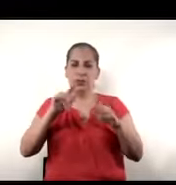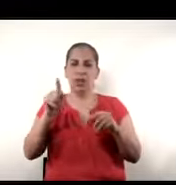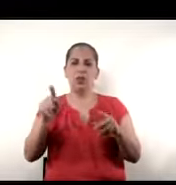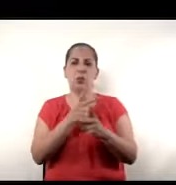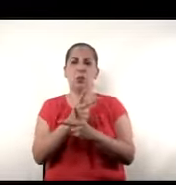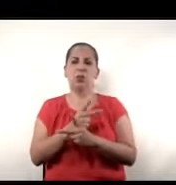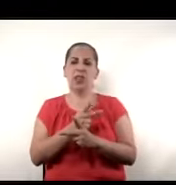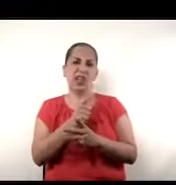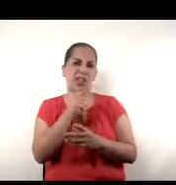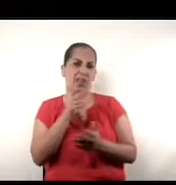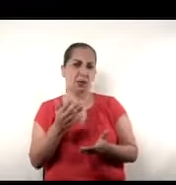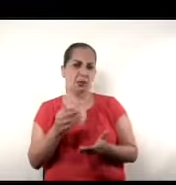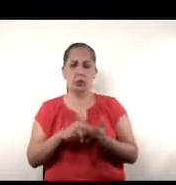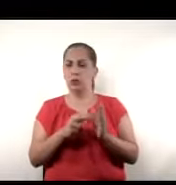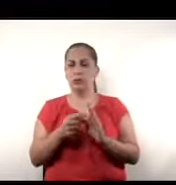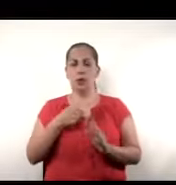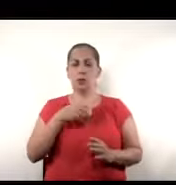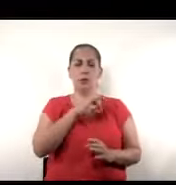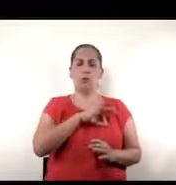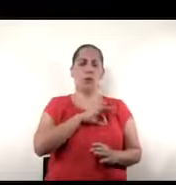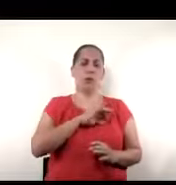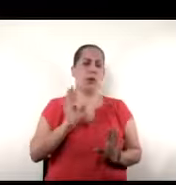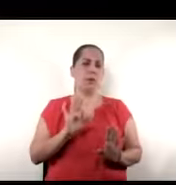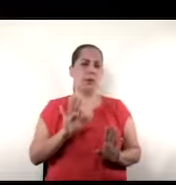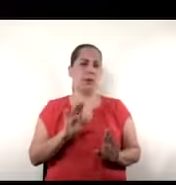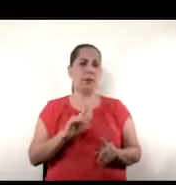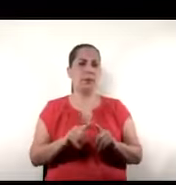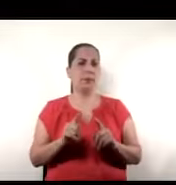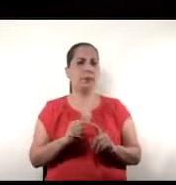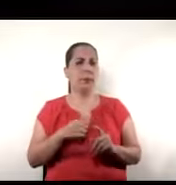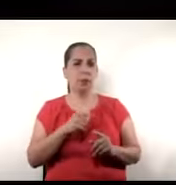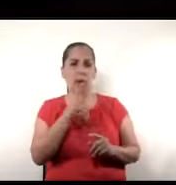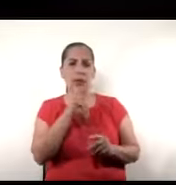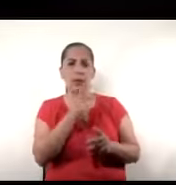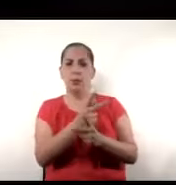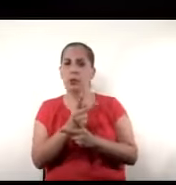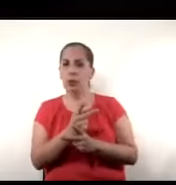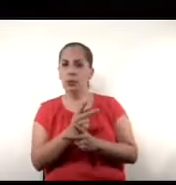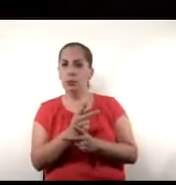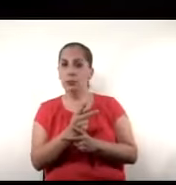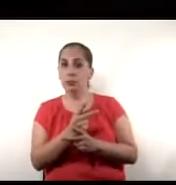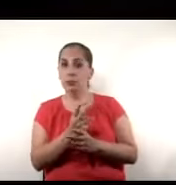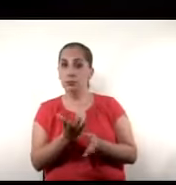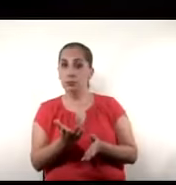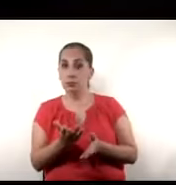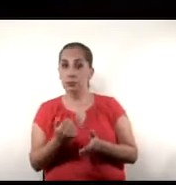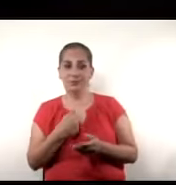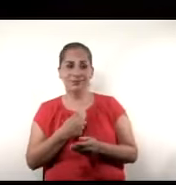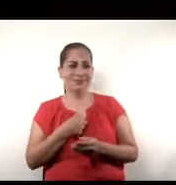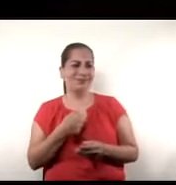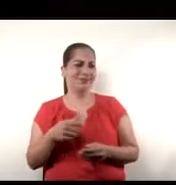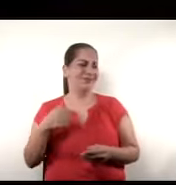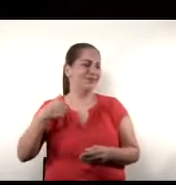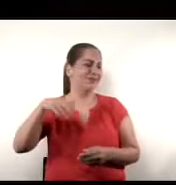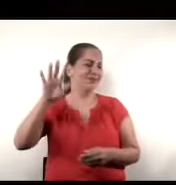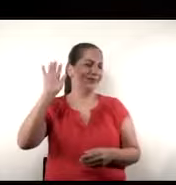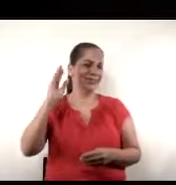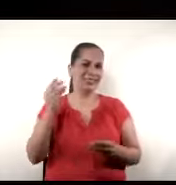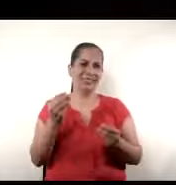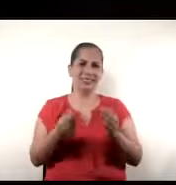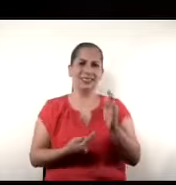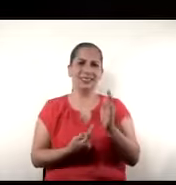Digo, no es que yo sea favorable a las protecciones tampoco, pero ¿a quién estamos protegiendo? Nos estamos disparando en el pie,